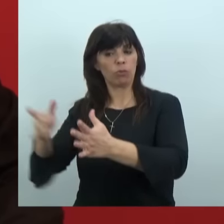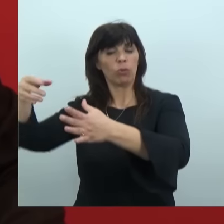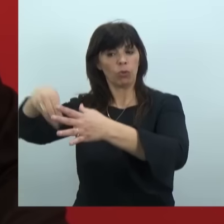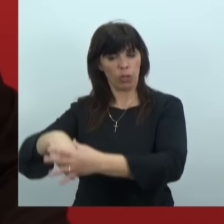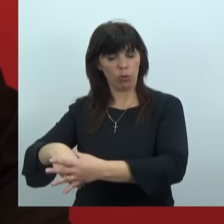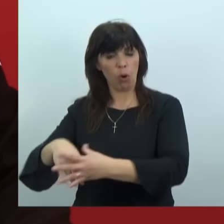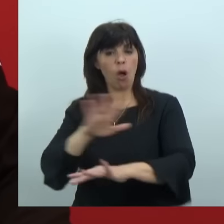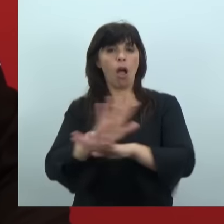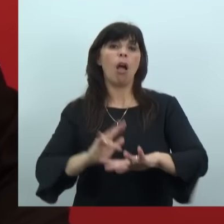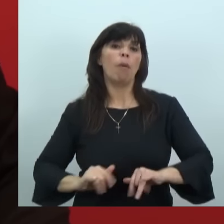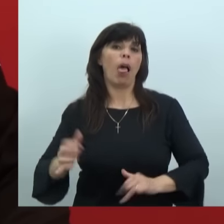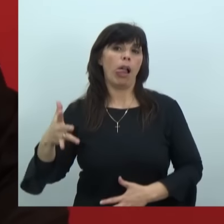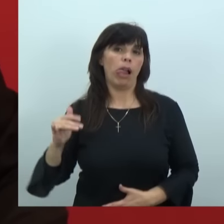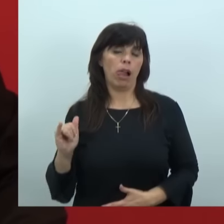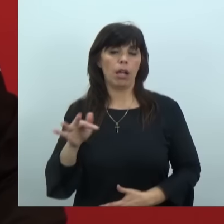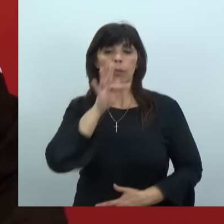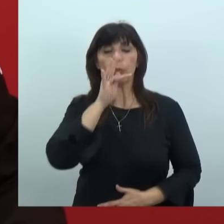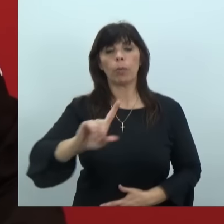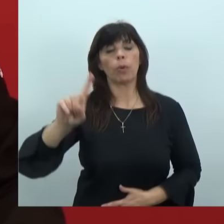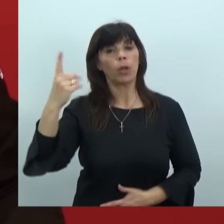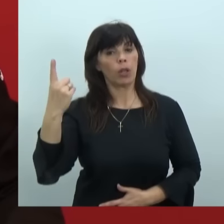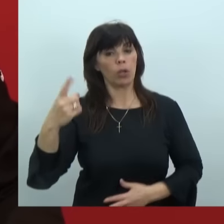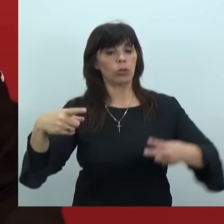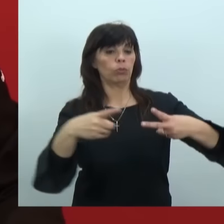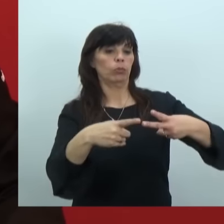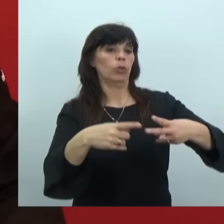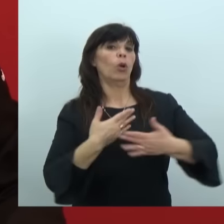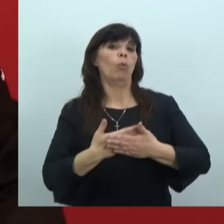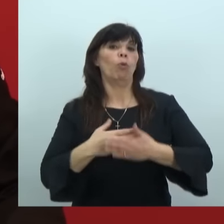La promesa de Dios contiene la voluntad de Dios.